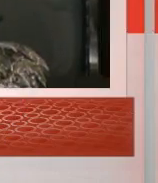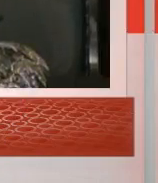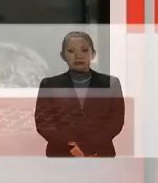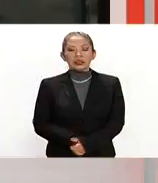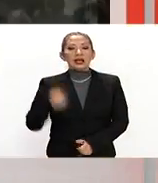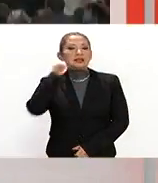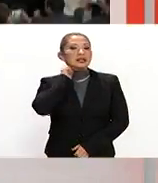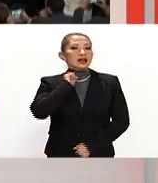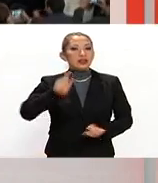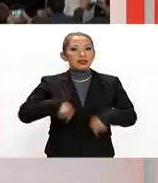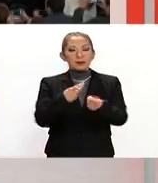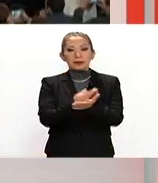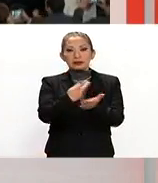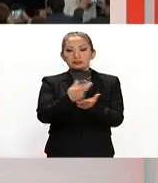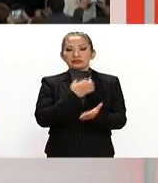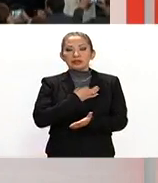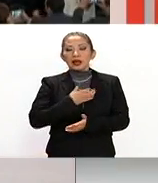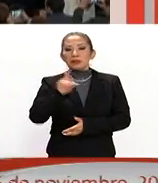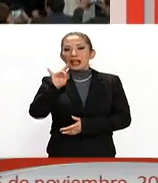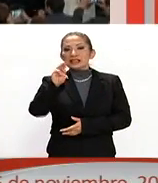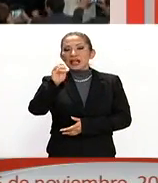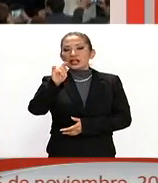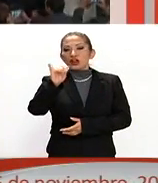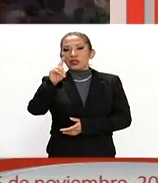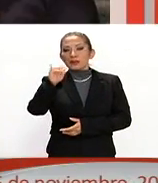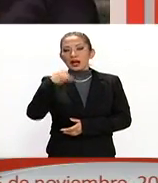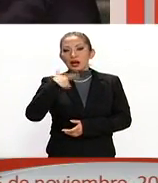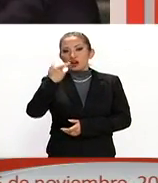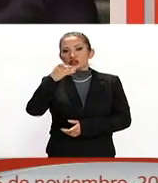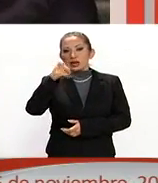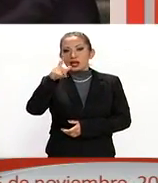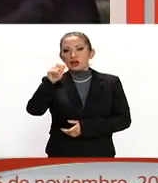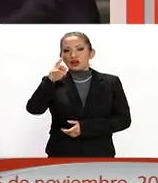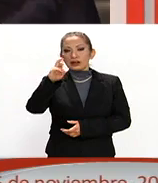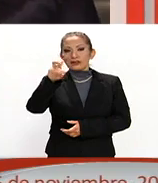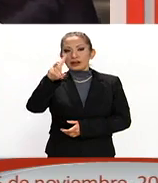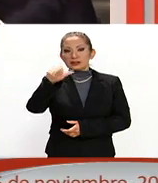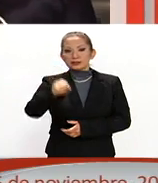El Senado entrega la medalla Belisario Domínguez a Gonzalo Rivas.